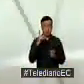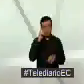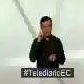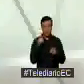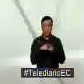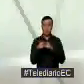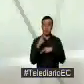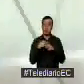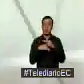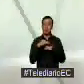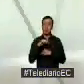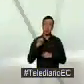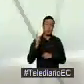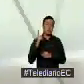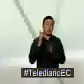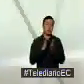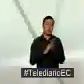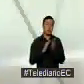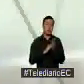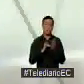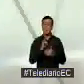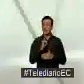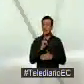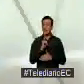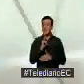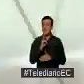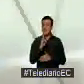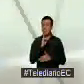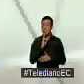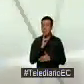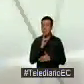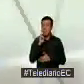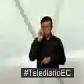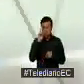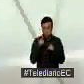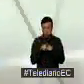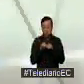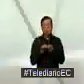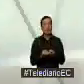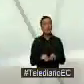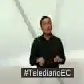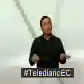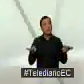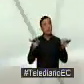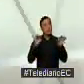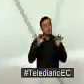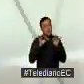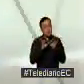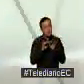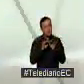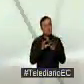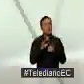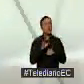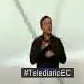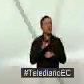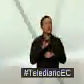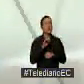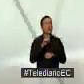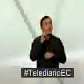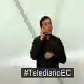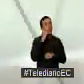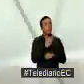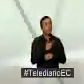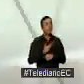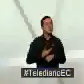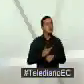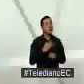acuerdo comercial con nuestro principal socio comercial debe ser una política de Estado, Fabricio, no una política únicamente del gobierno que